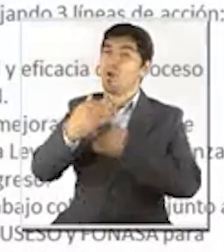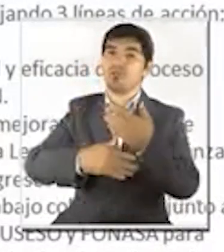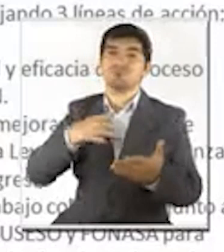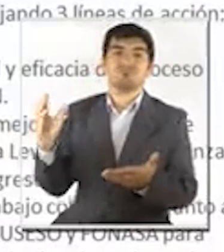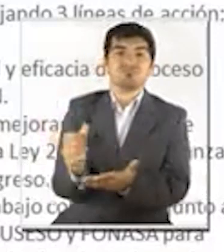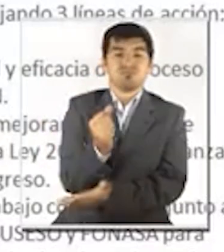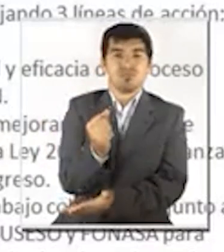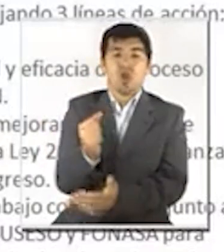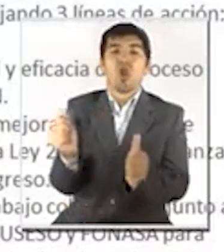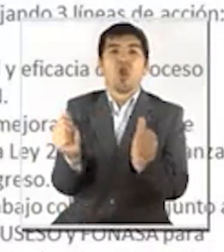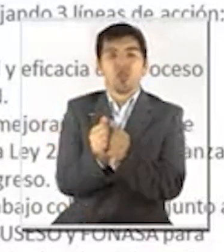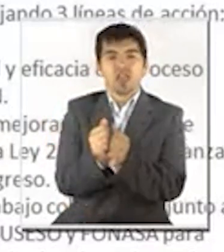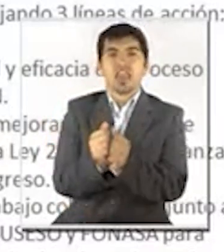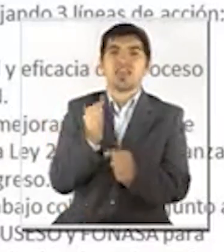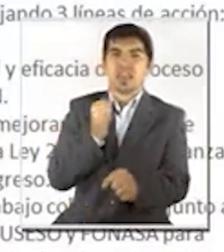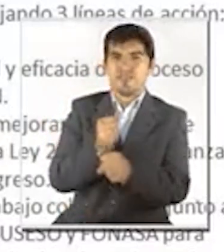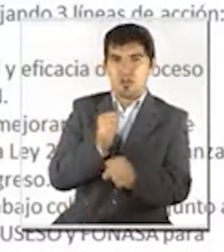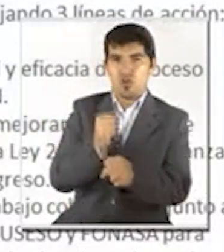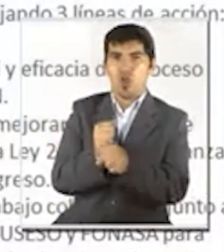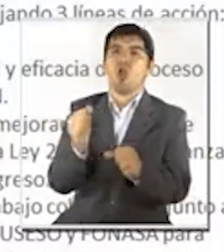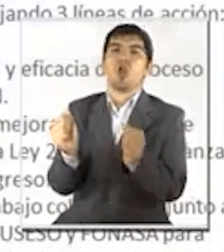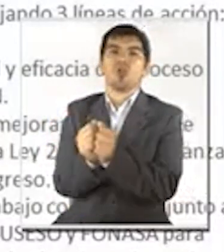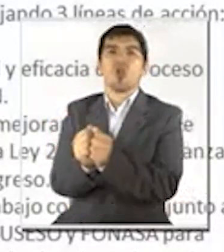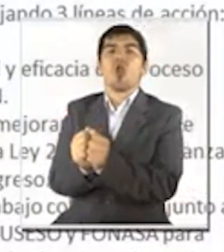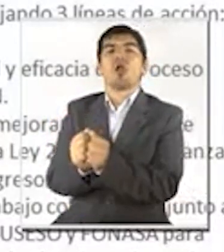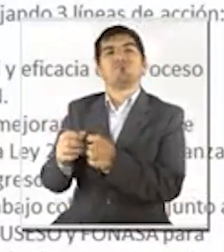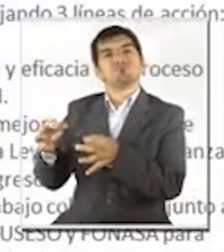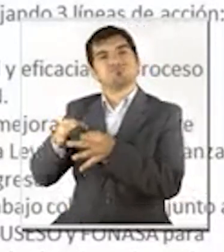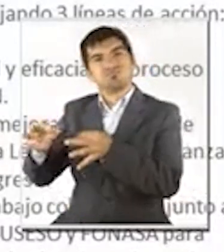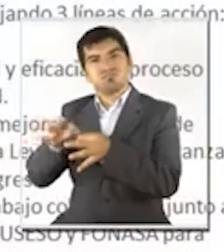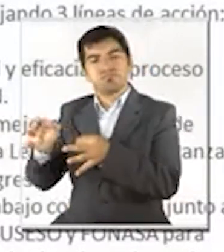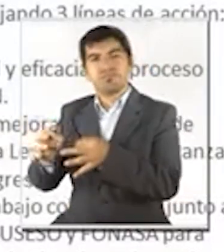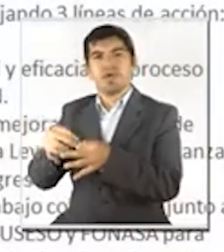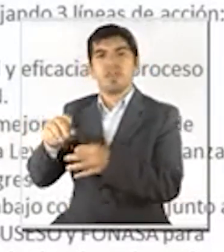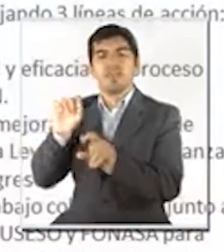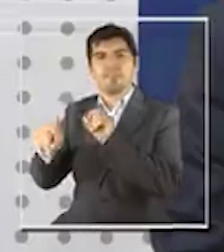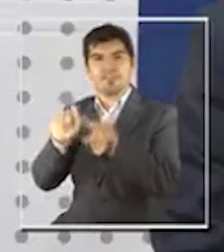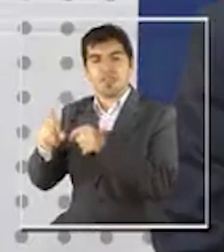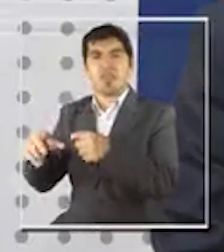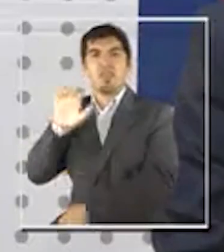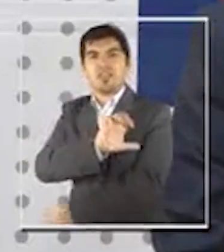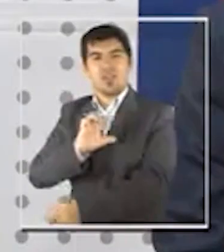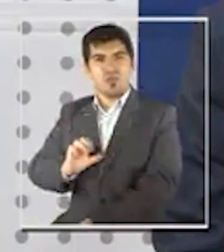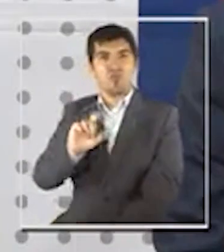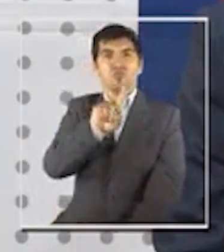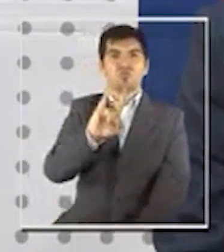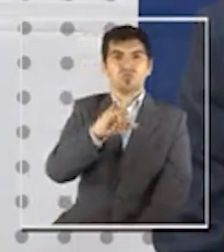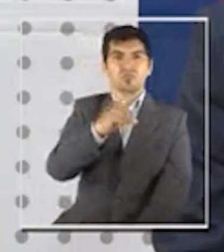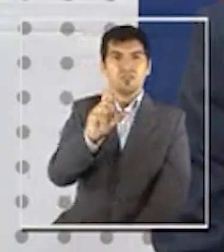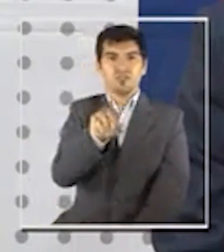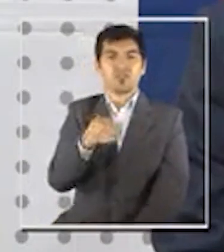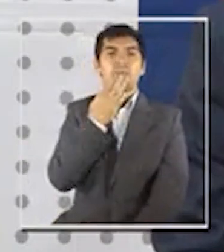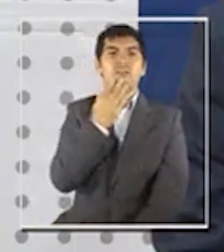de trabajo colaborativo junto al consejo defensa del Estado la fiscalía policías la suceso y el fonasa para perseguir penalmente